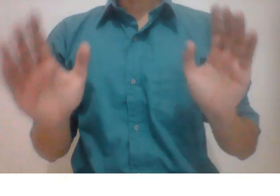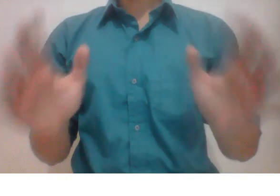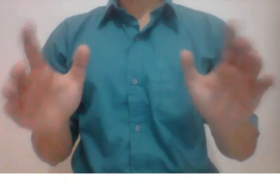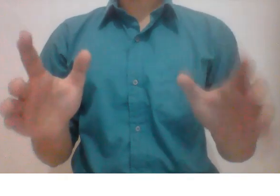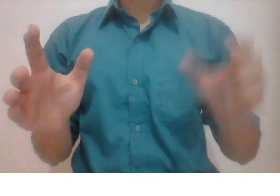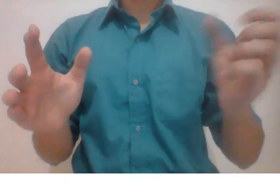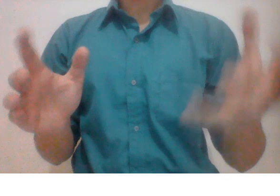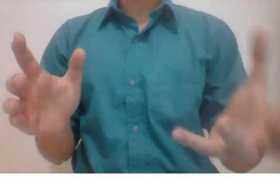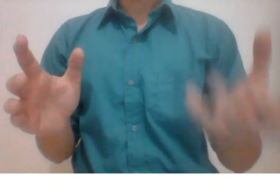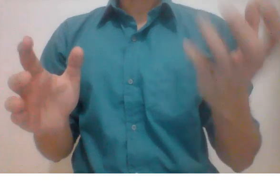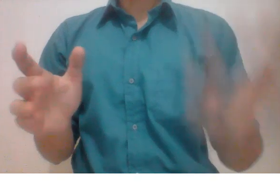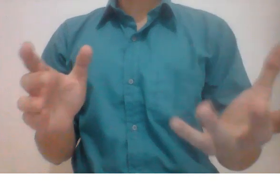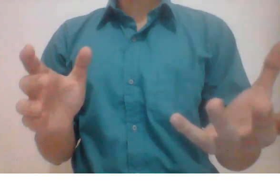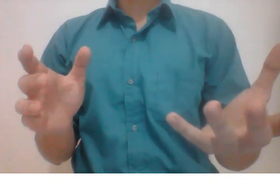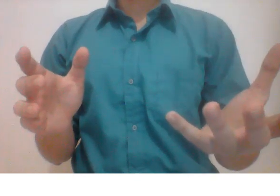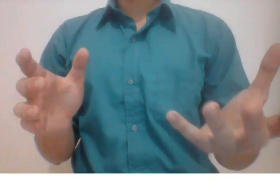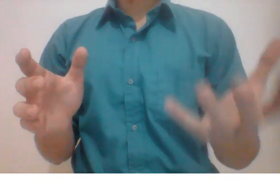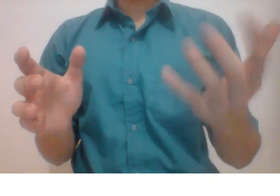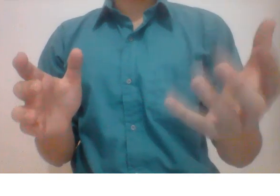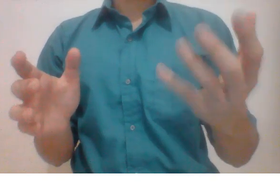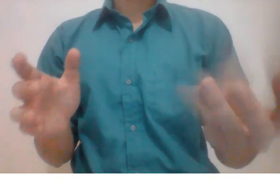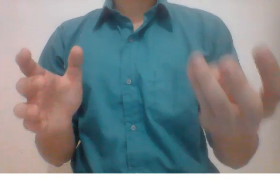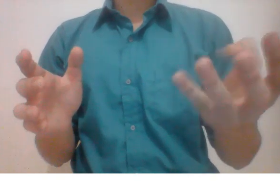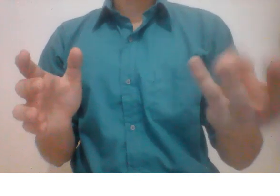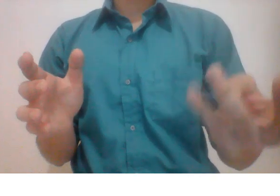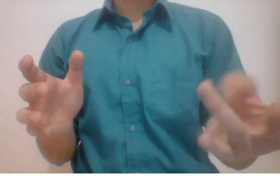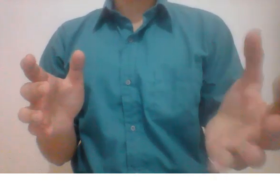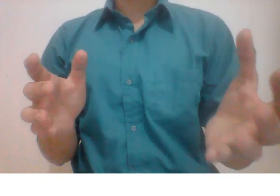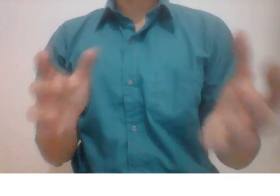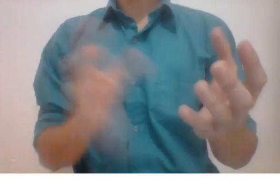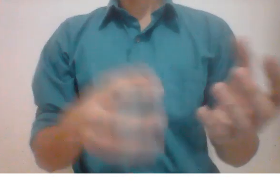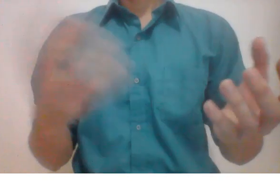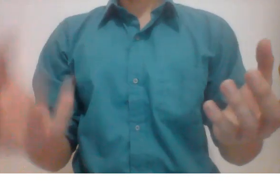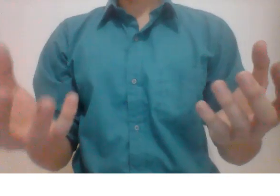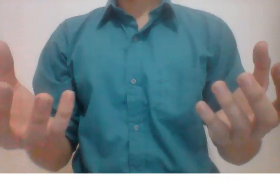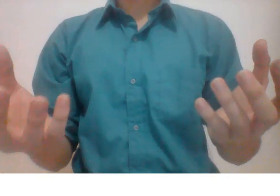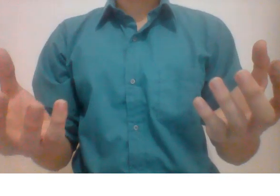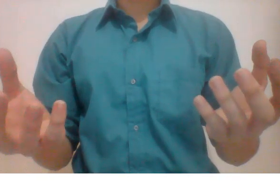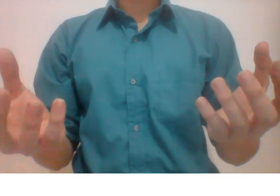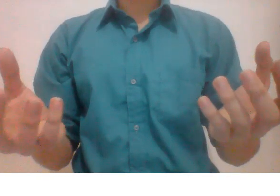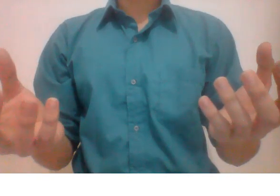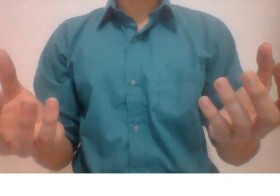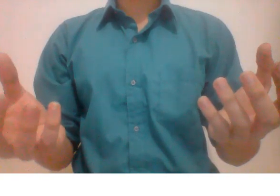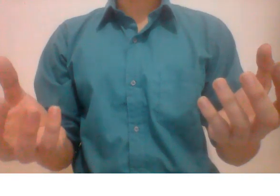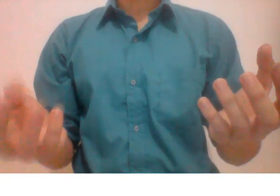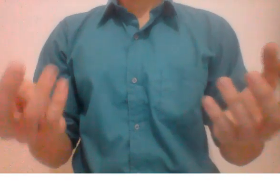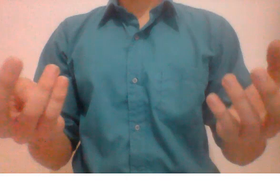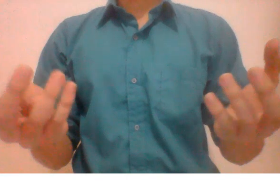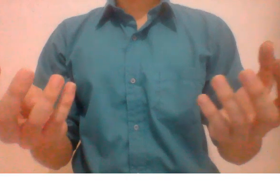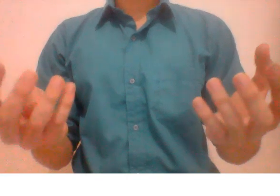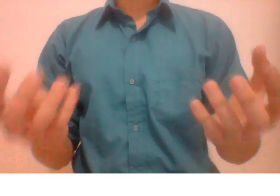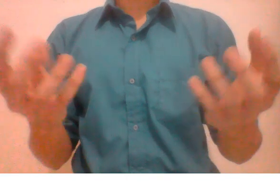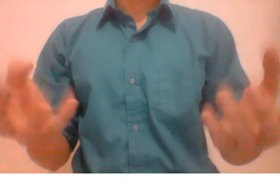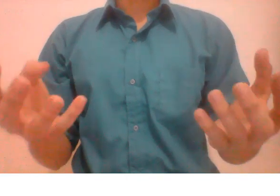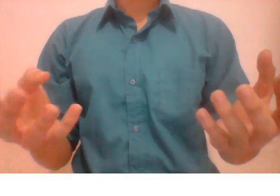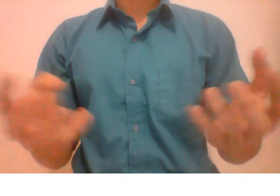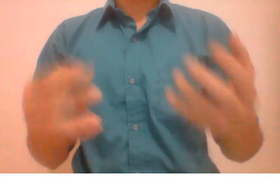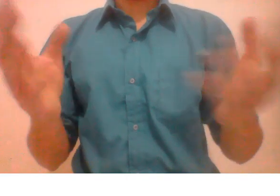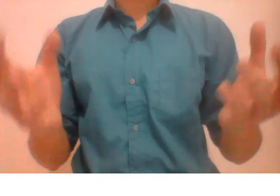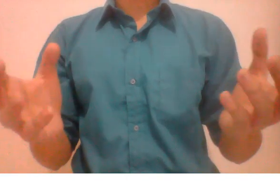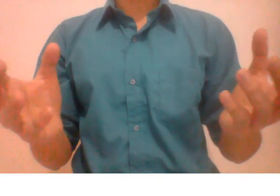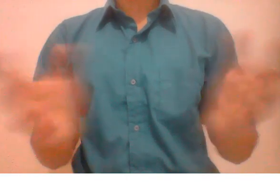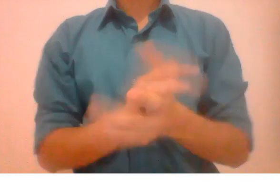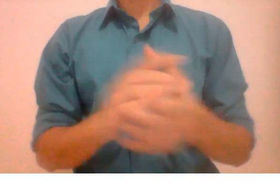Entonces, cuando ves que se juntan corruptos, narcotraficantes con evasores de impuestos y además también